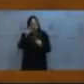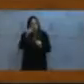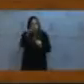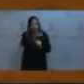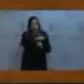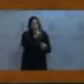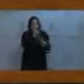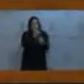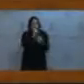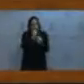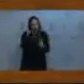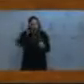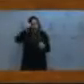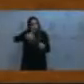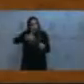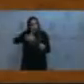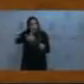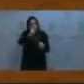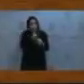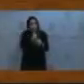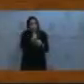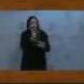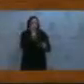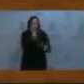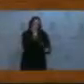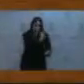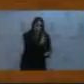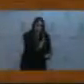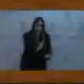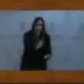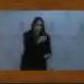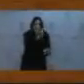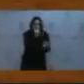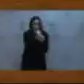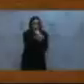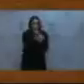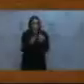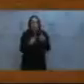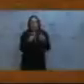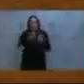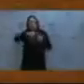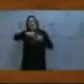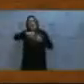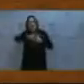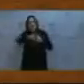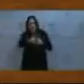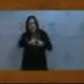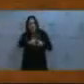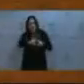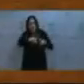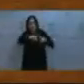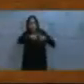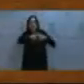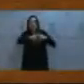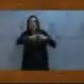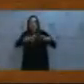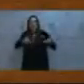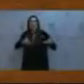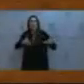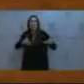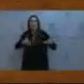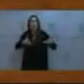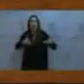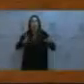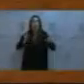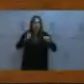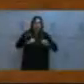que usted ha trabajado y está trabajando para que, por cierto, ahí va mi pregunta, para que tengamos esa herramienta. ¿Cuál va a ser esa herramienta, consejero? ¿Un pacto, una